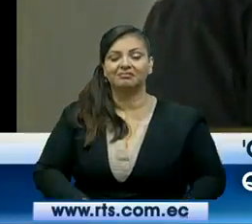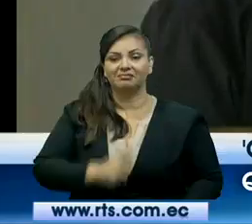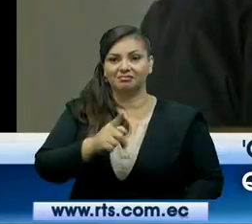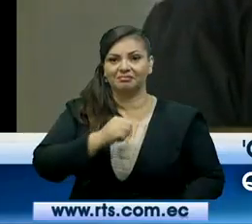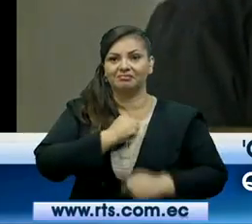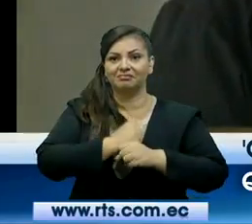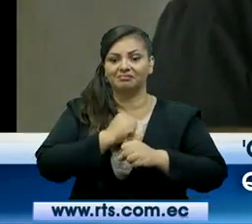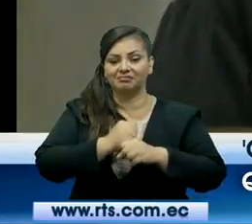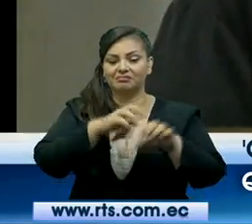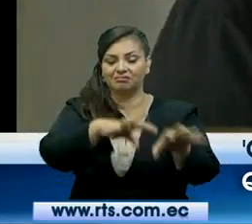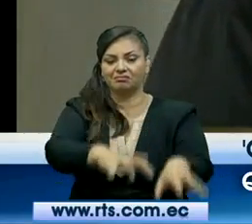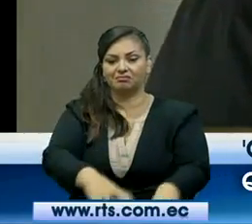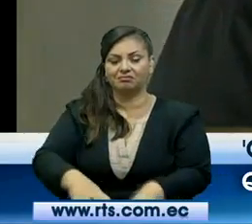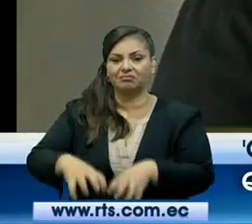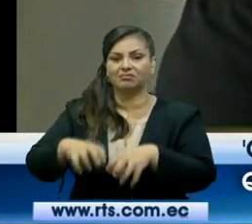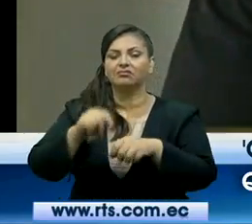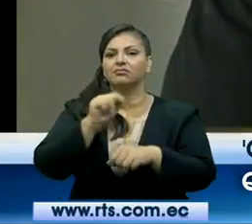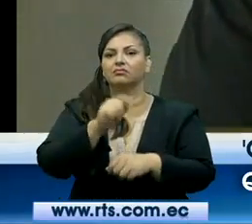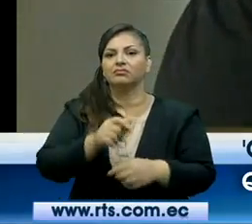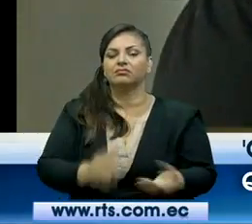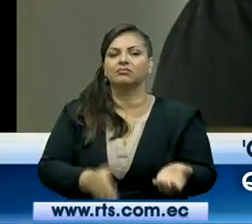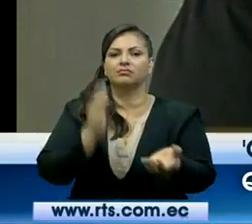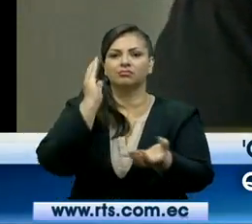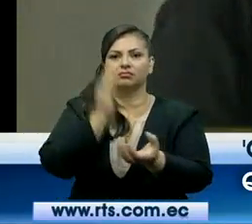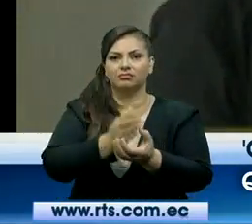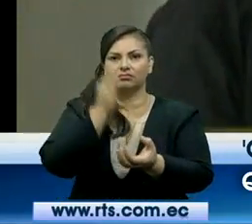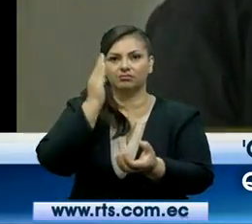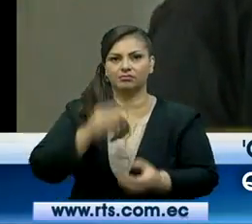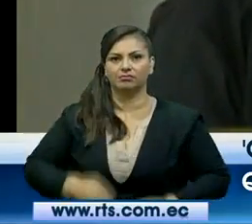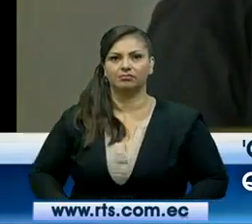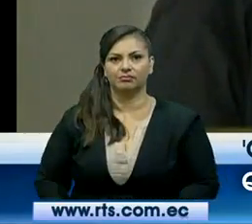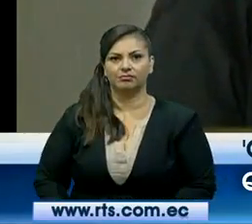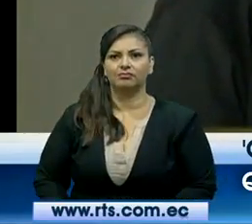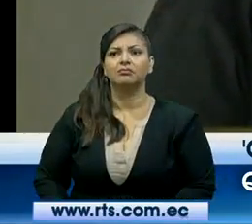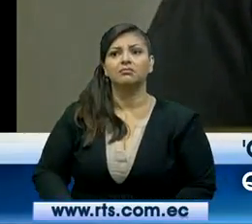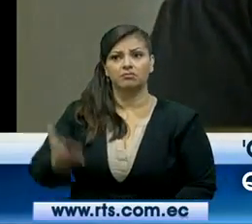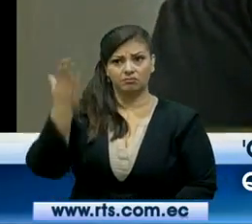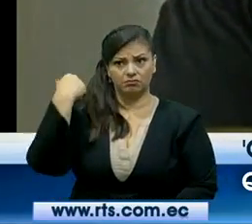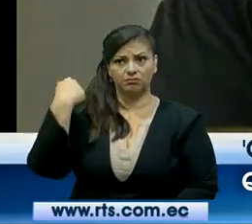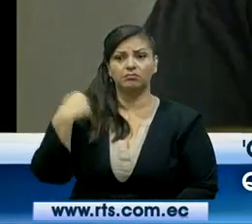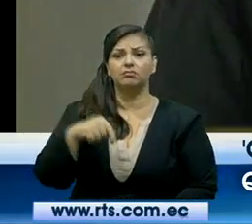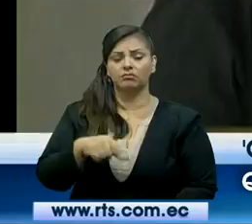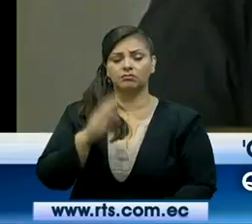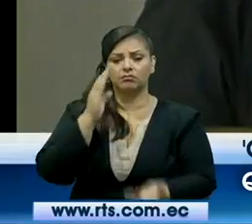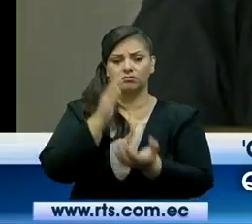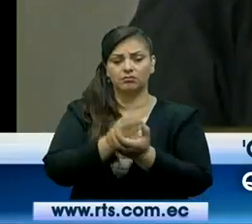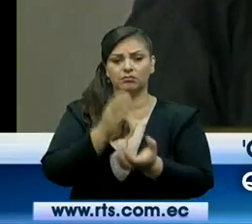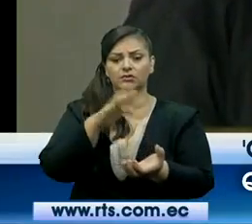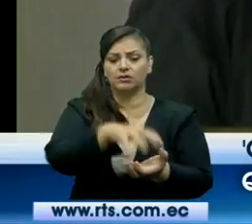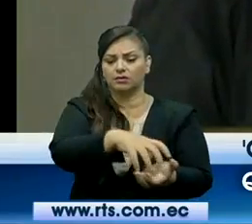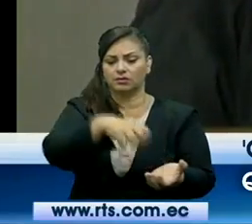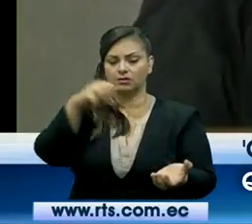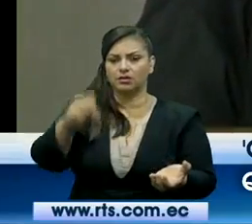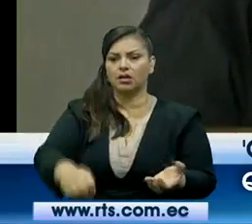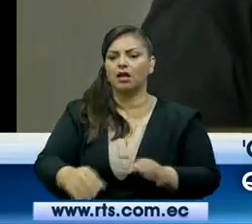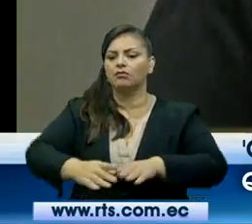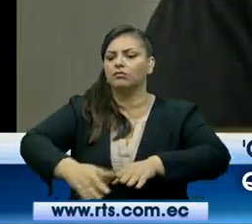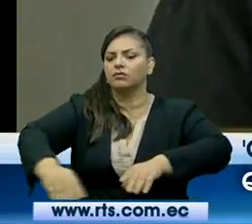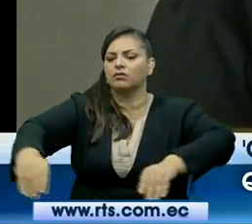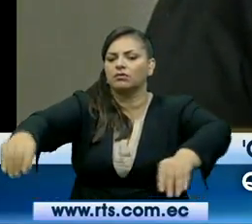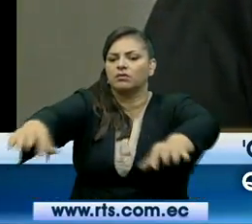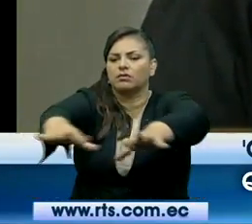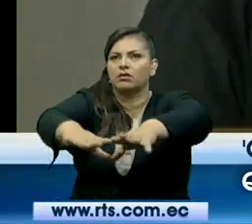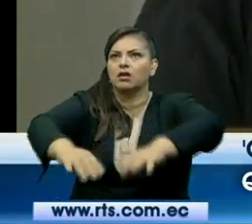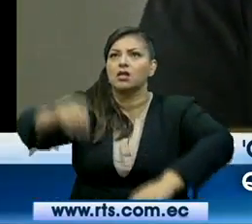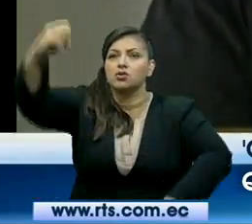de nuestro de mazorcas en realidad en ese momento sirven y el cacao seco y 70 l agua en guayaquil pero hoy